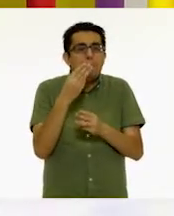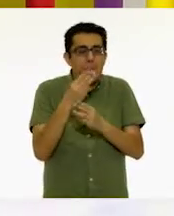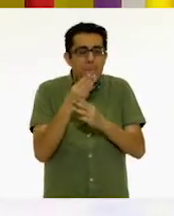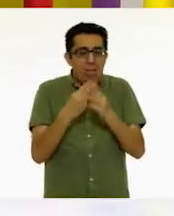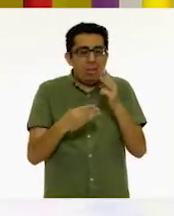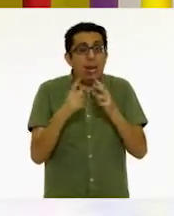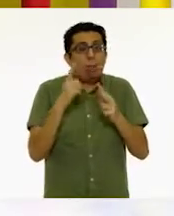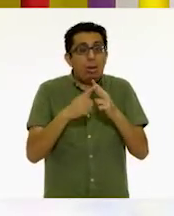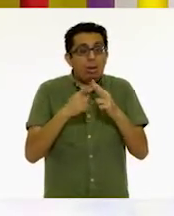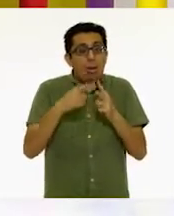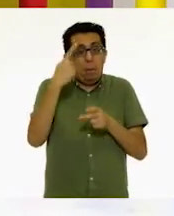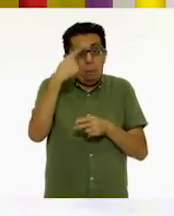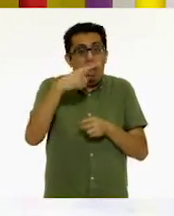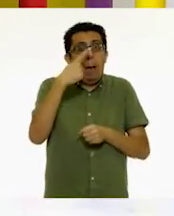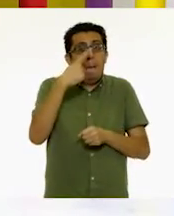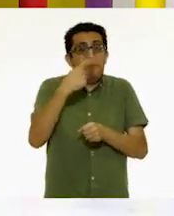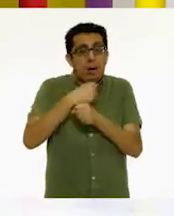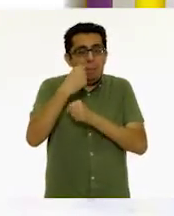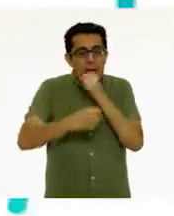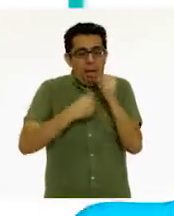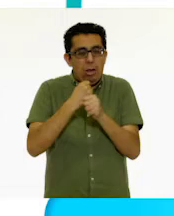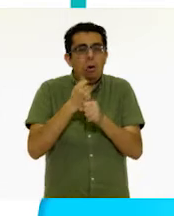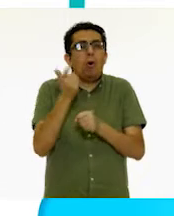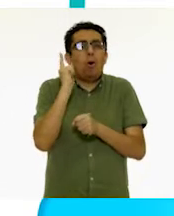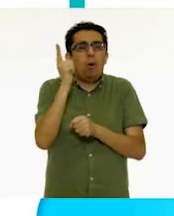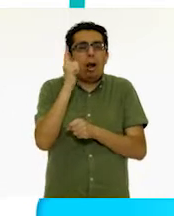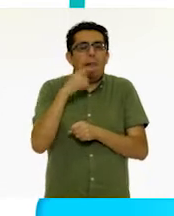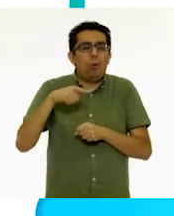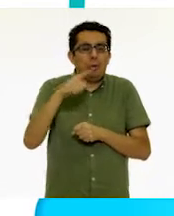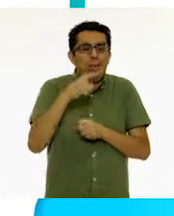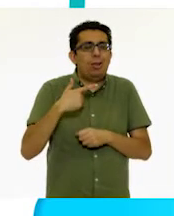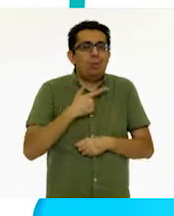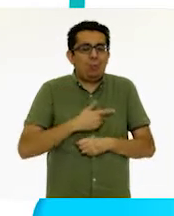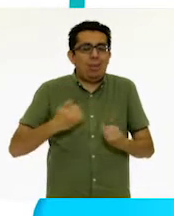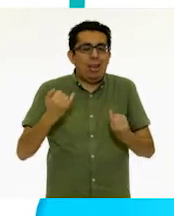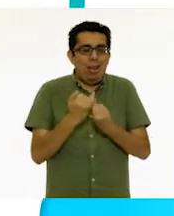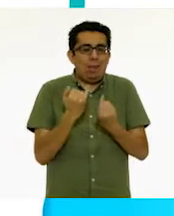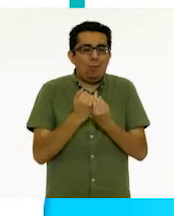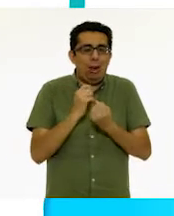primaria. Espero que lo hayan disfrutado tanto como nosotros.